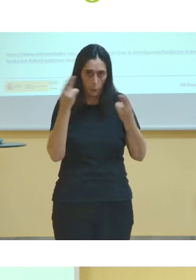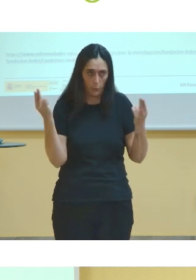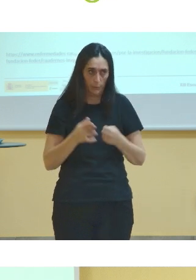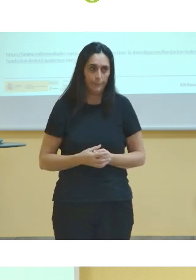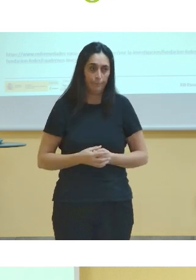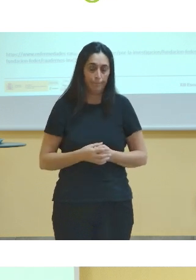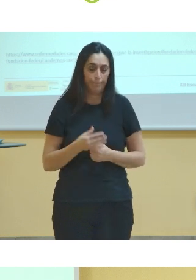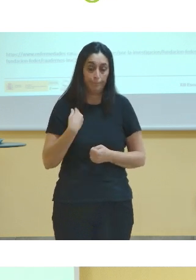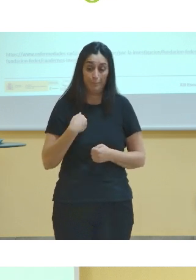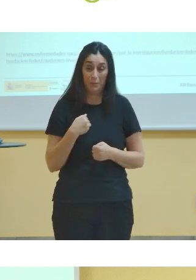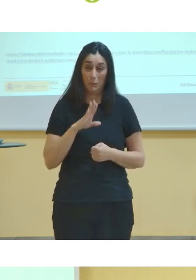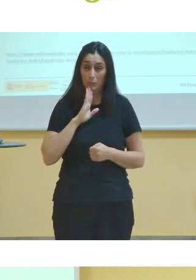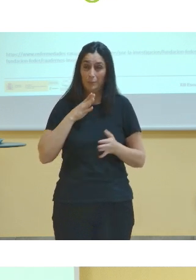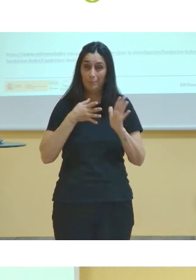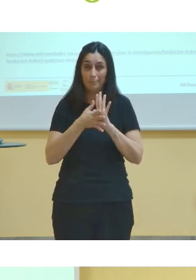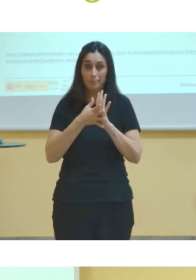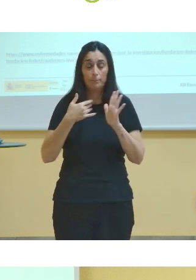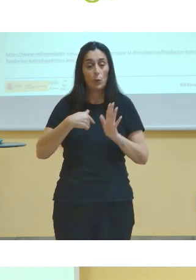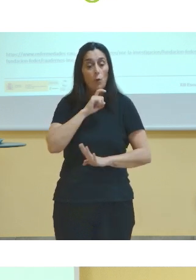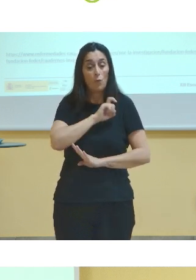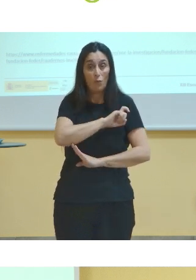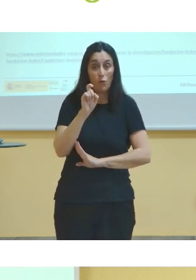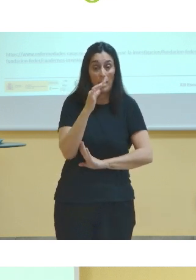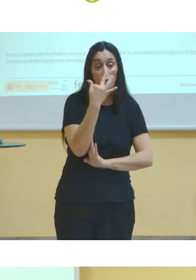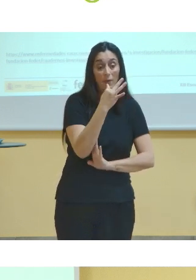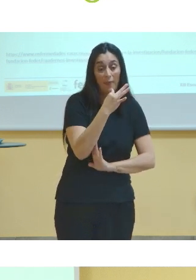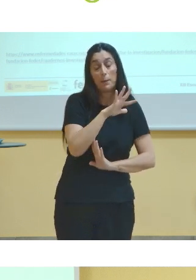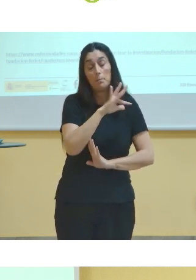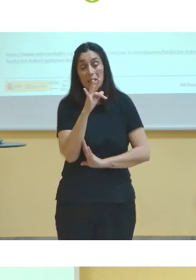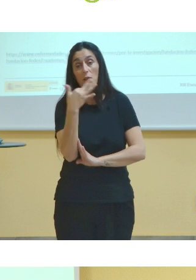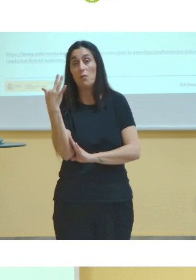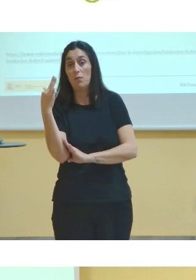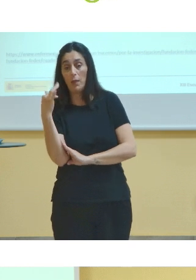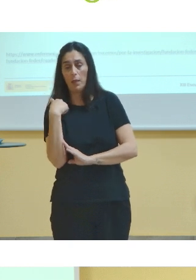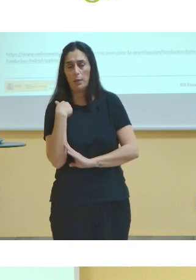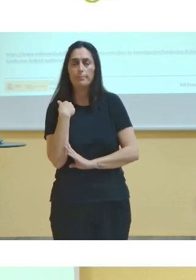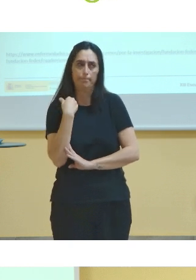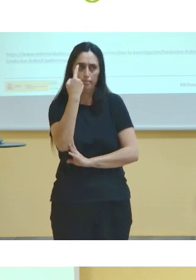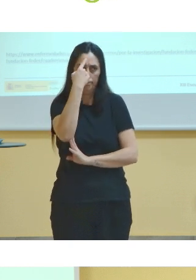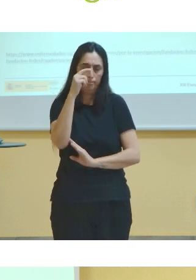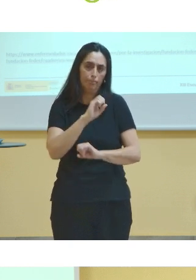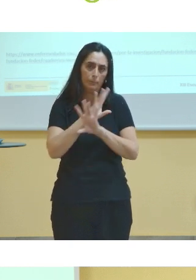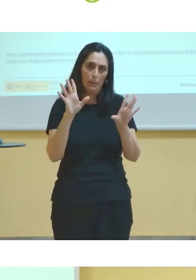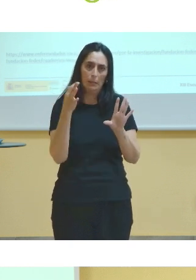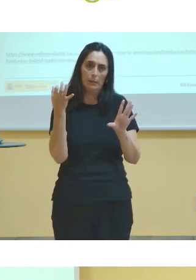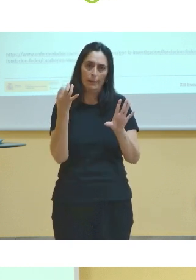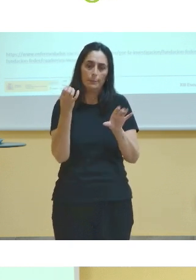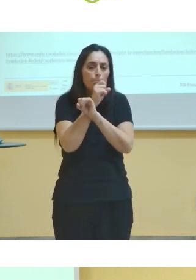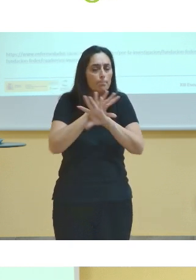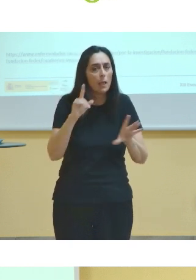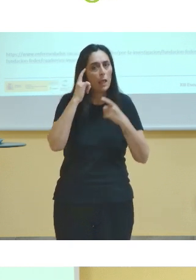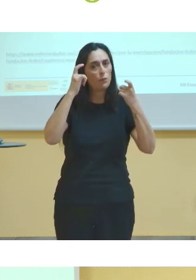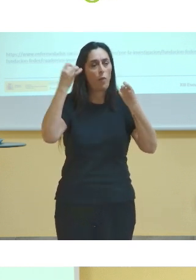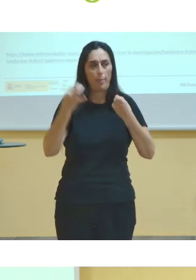Bueno, en este contexto que os hablamos, nosotros desde Fundación FEDER y FEDER pues somos conscientes de que hay que hacer un esfuerzo en la